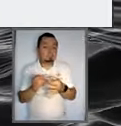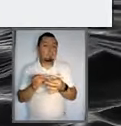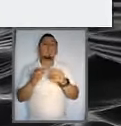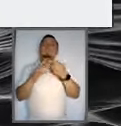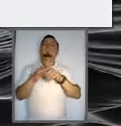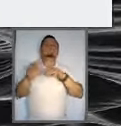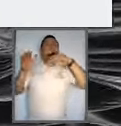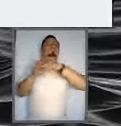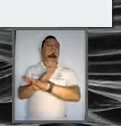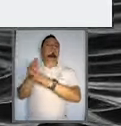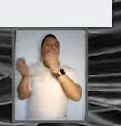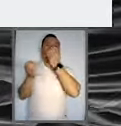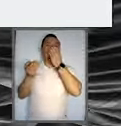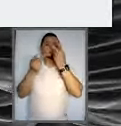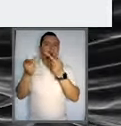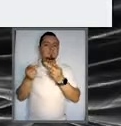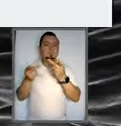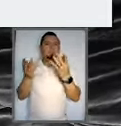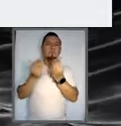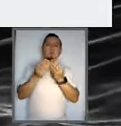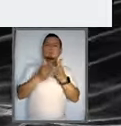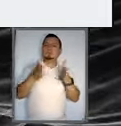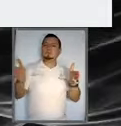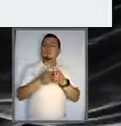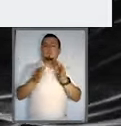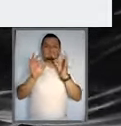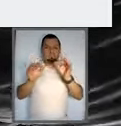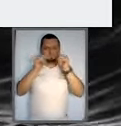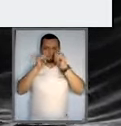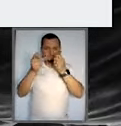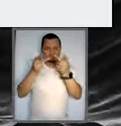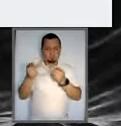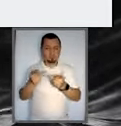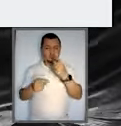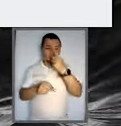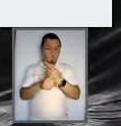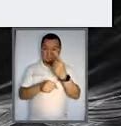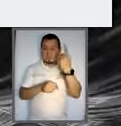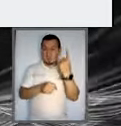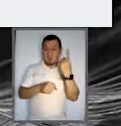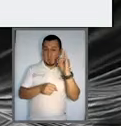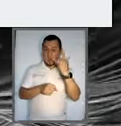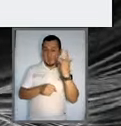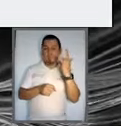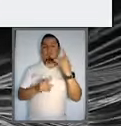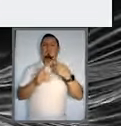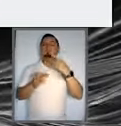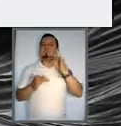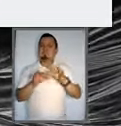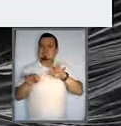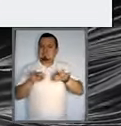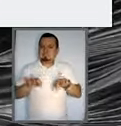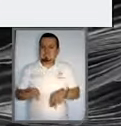de agosto definiendo en qué momento se entregan los documentos, de tal manera que nosotros desde el 1 de julio estaremos preparados para